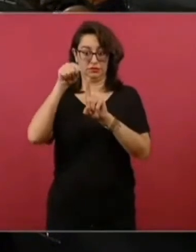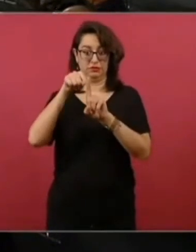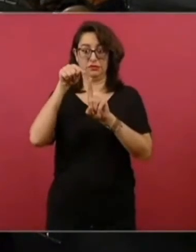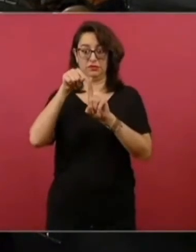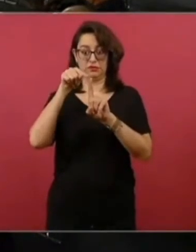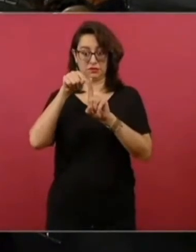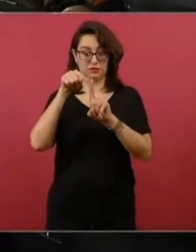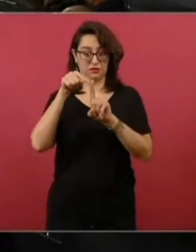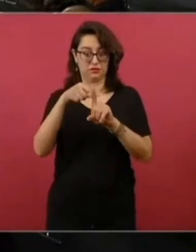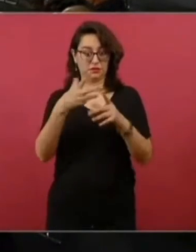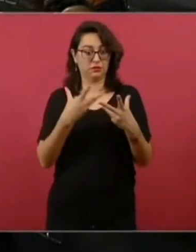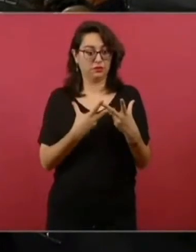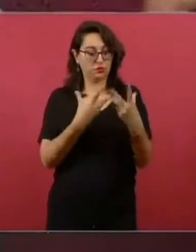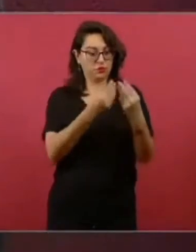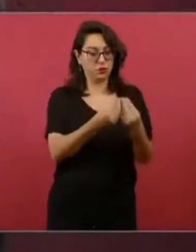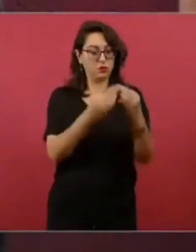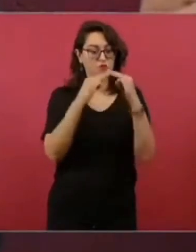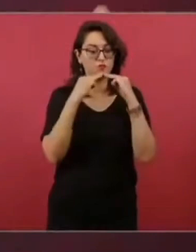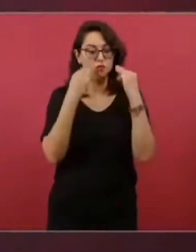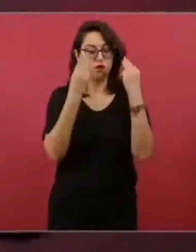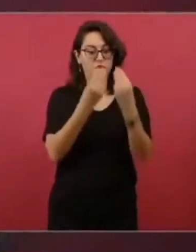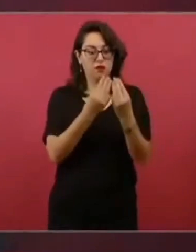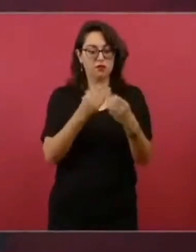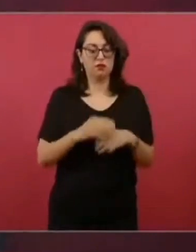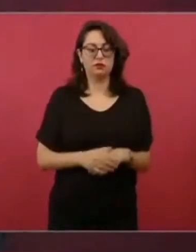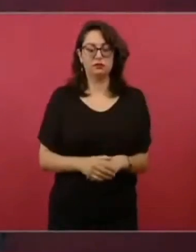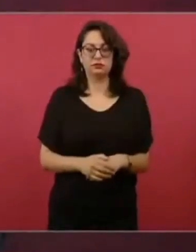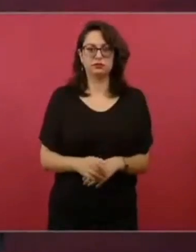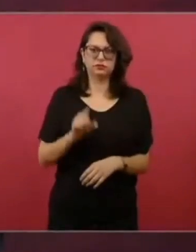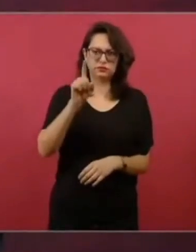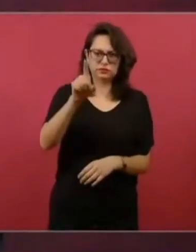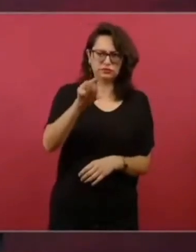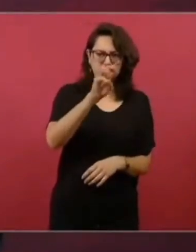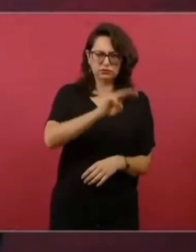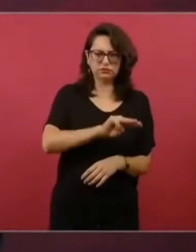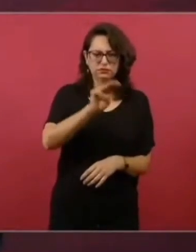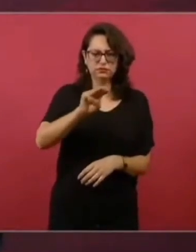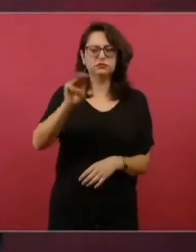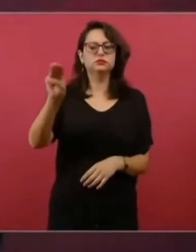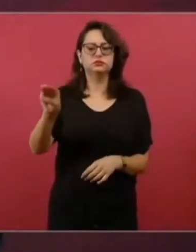¿Y qué hicieron en ese entonces en Michoacán?